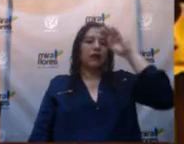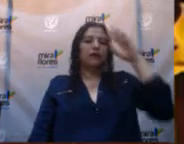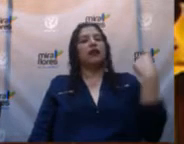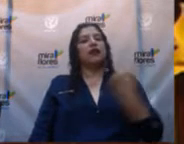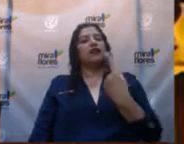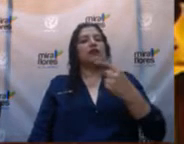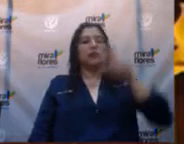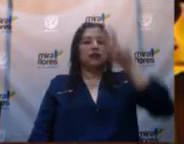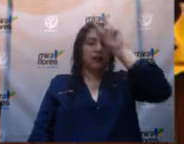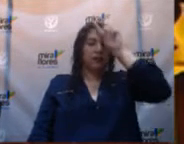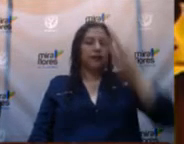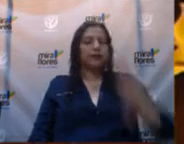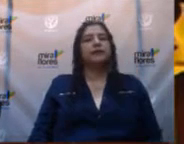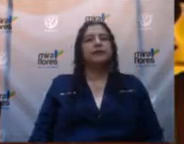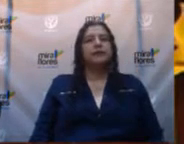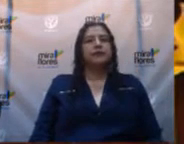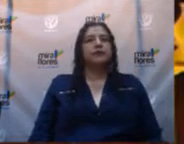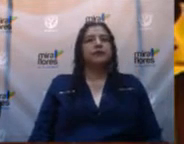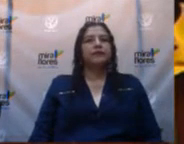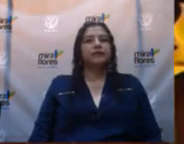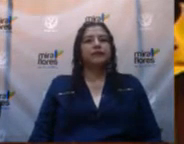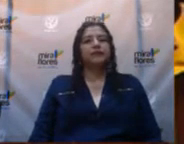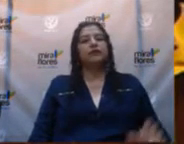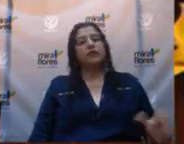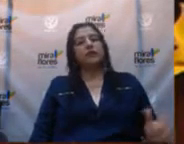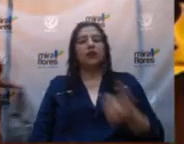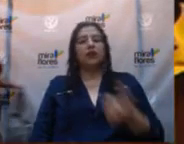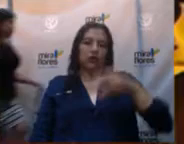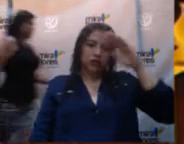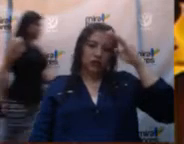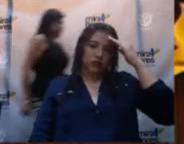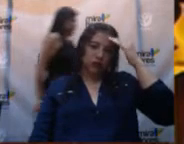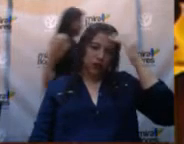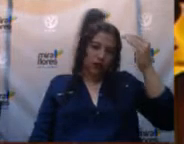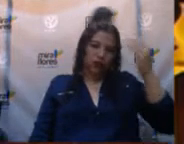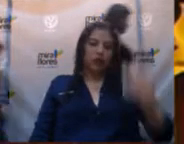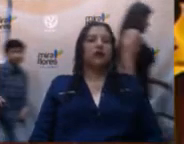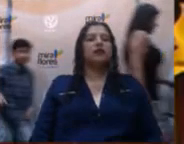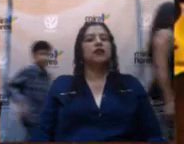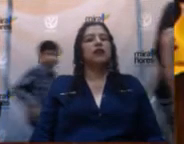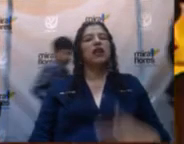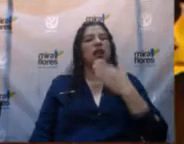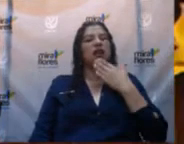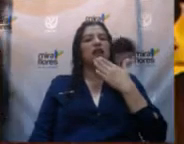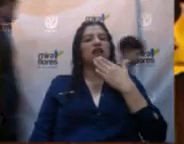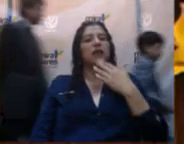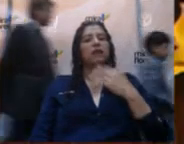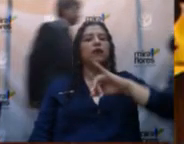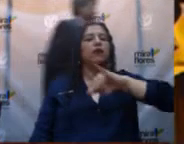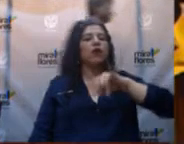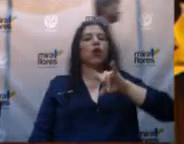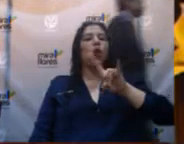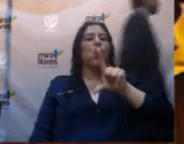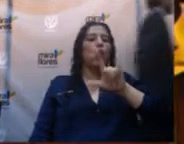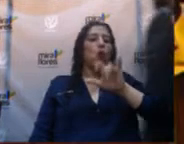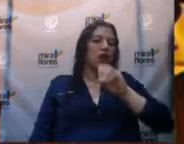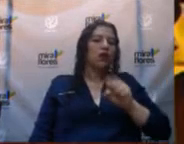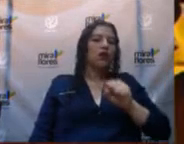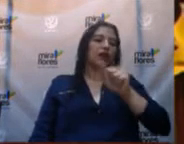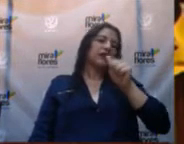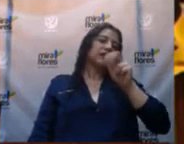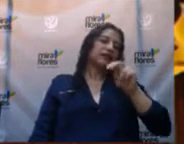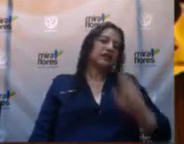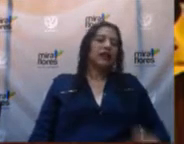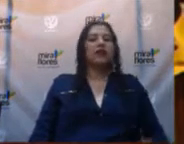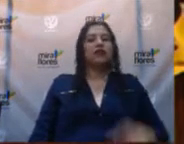Perú. Y el otro saludo, señor alcalde, es el remitido por el señor Julio Sánchez Brenis, subprefecto